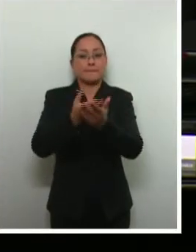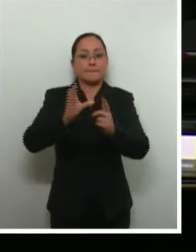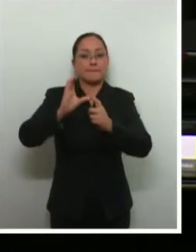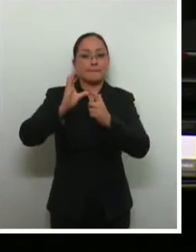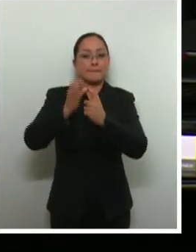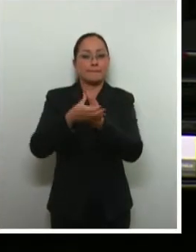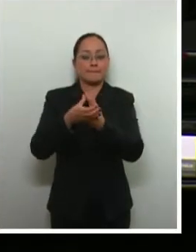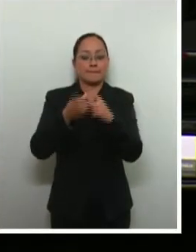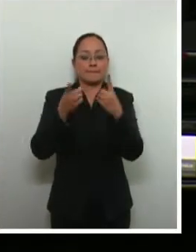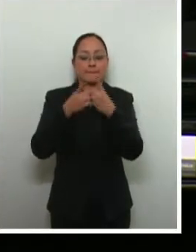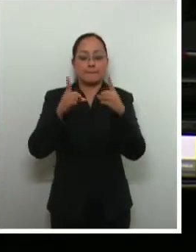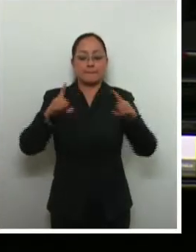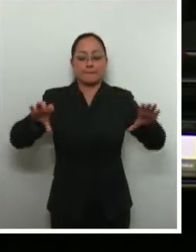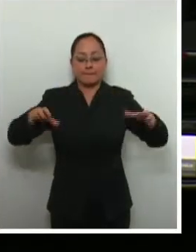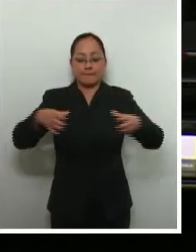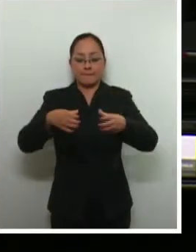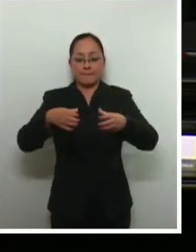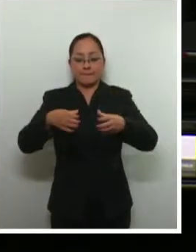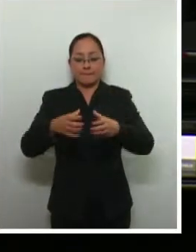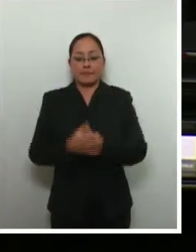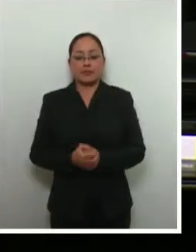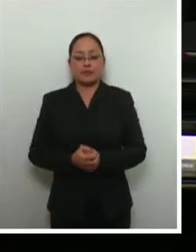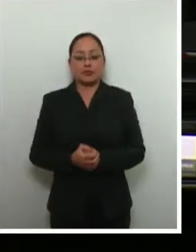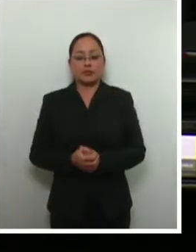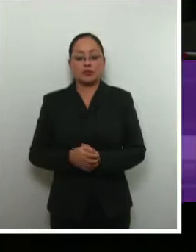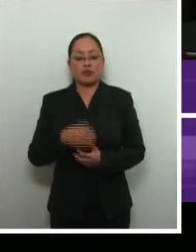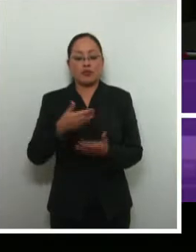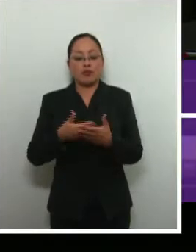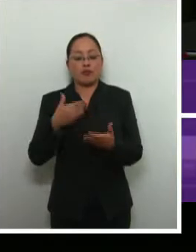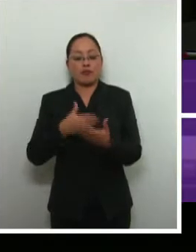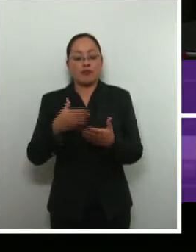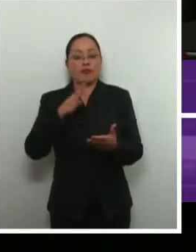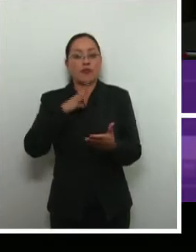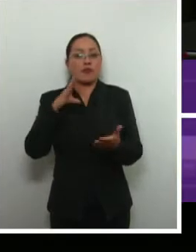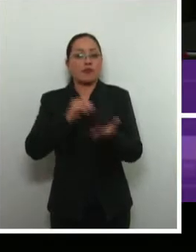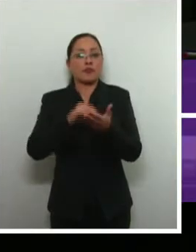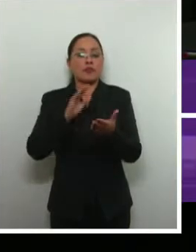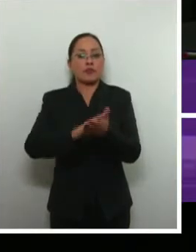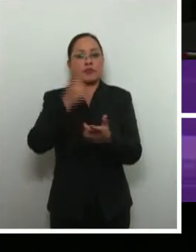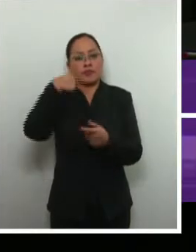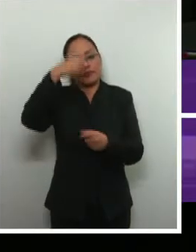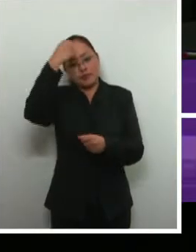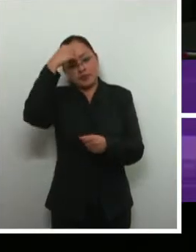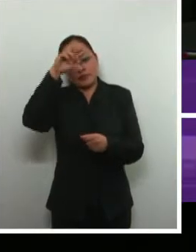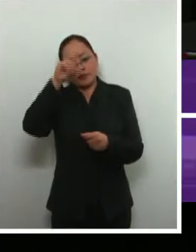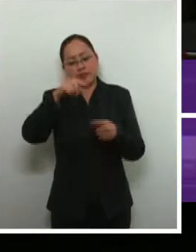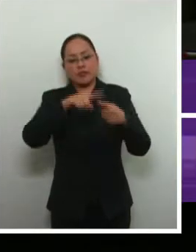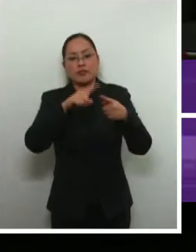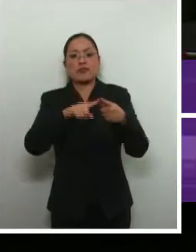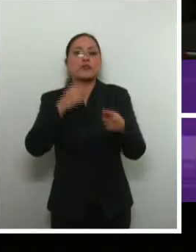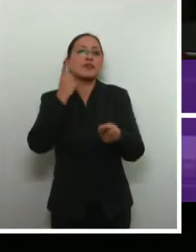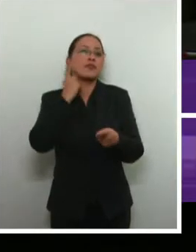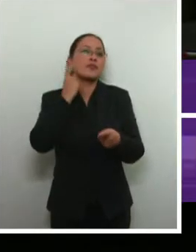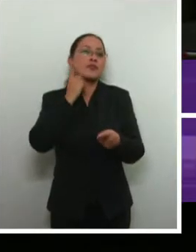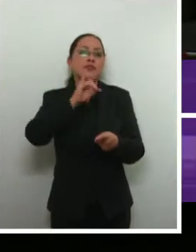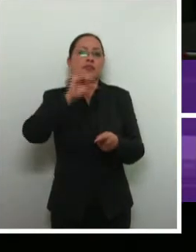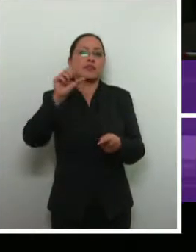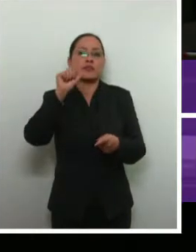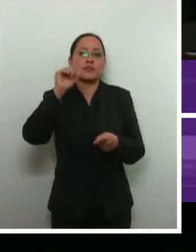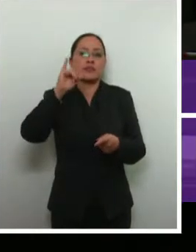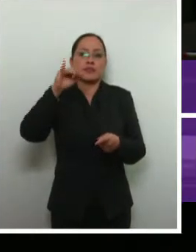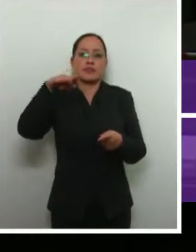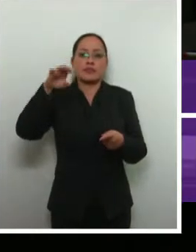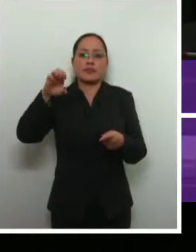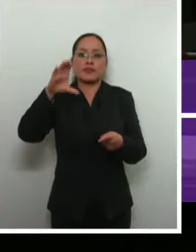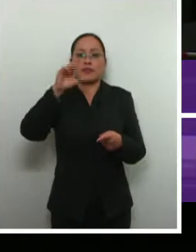de Desarrollo Sostenible. Tengo inscritos en contra al diputado Jaime